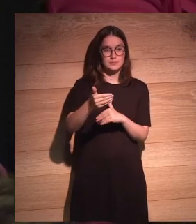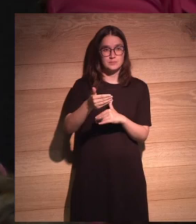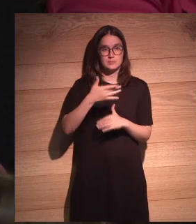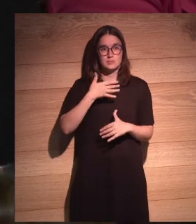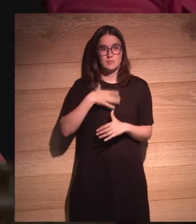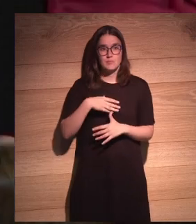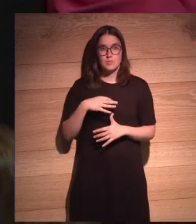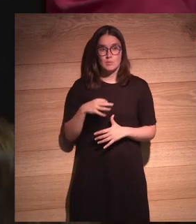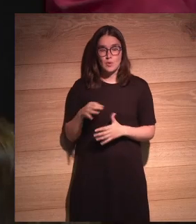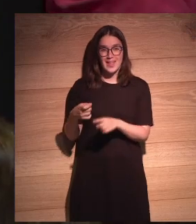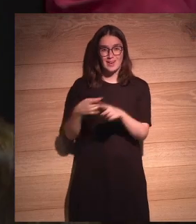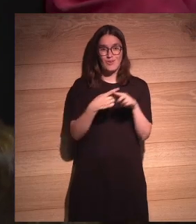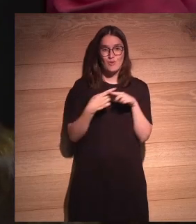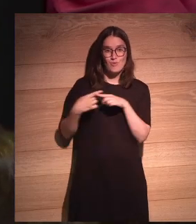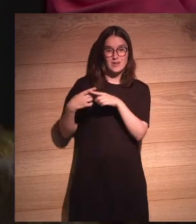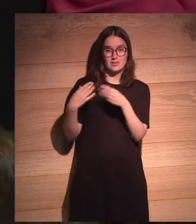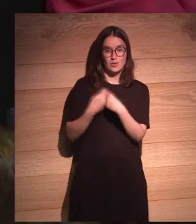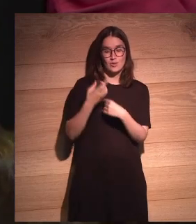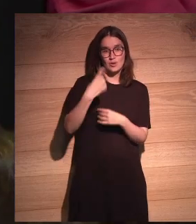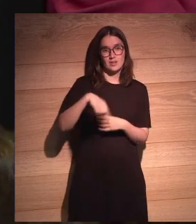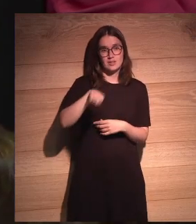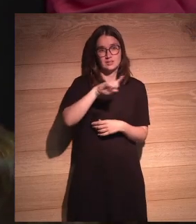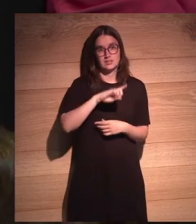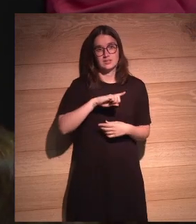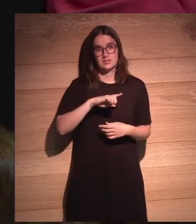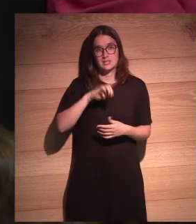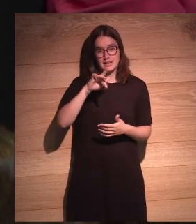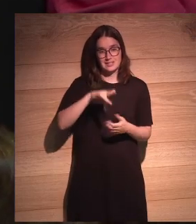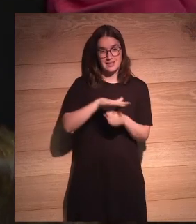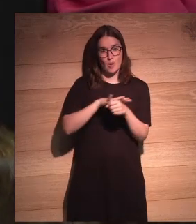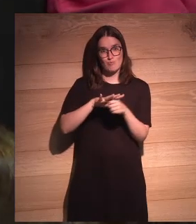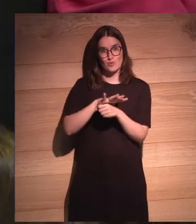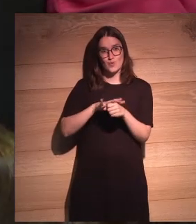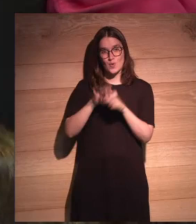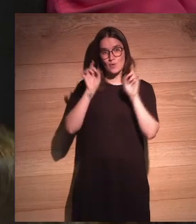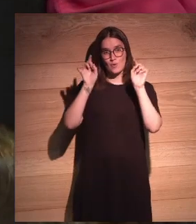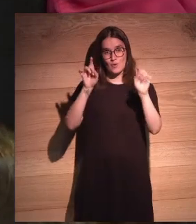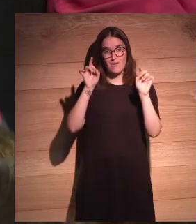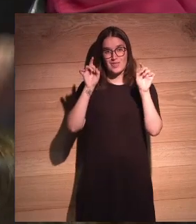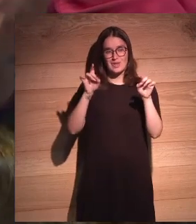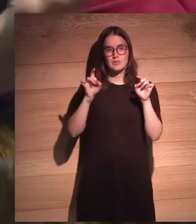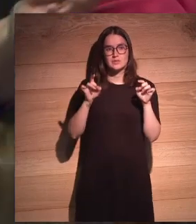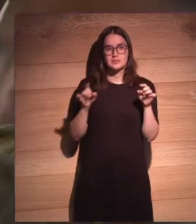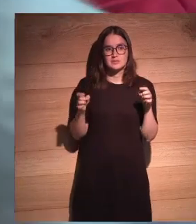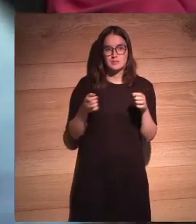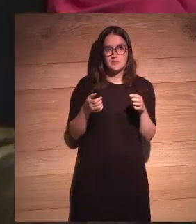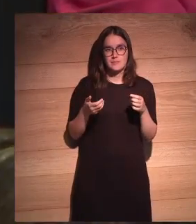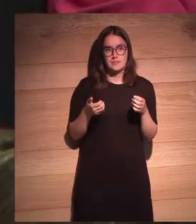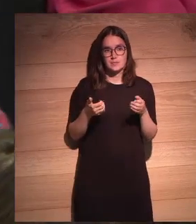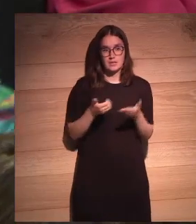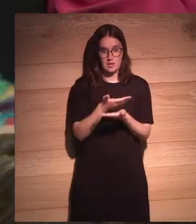el poder compartir con ustedes este ámbito educativo, y a